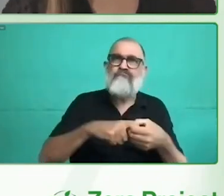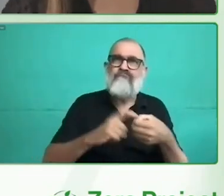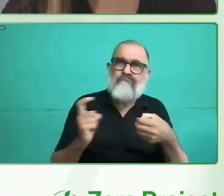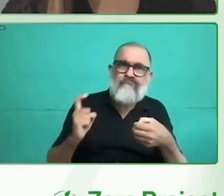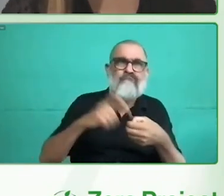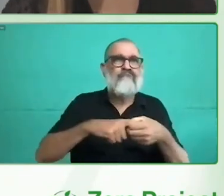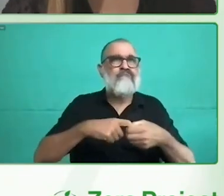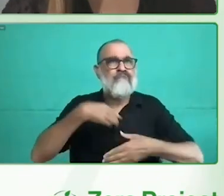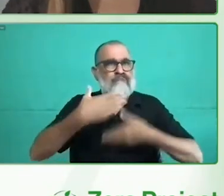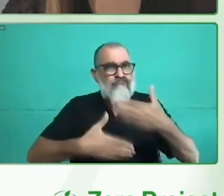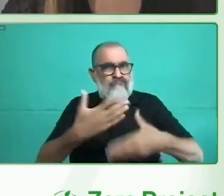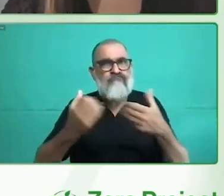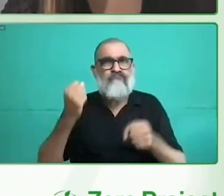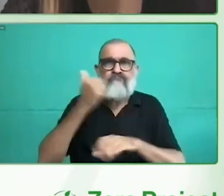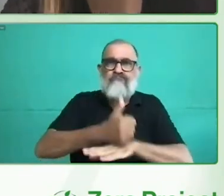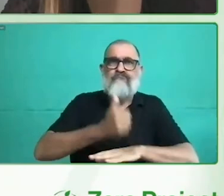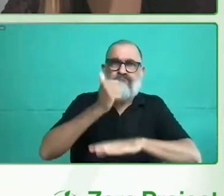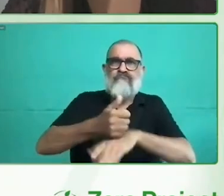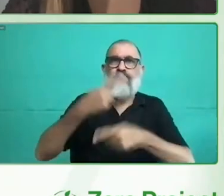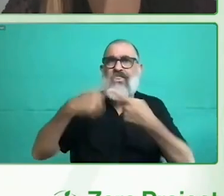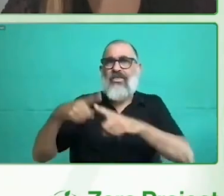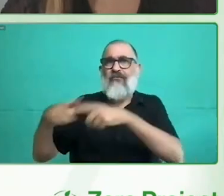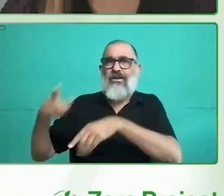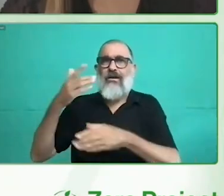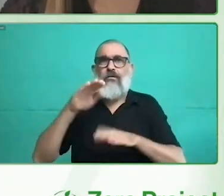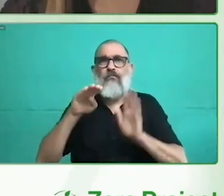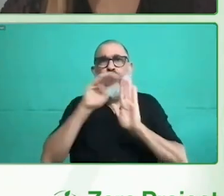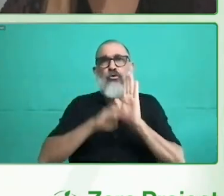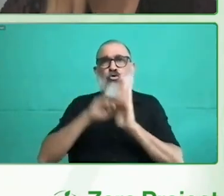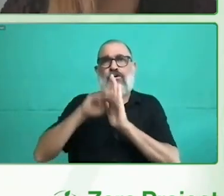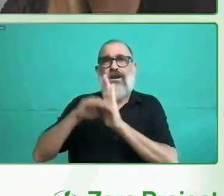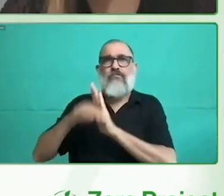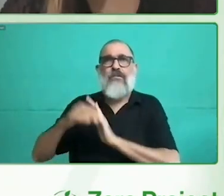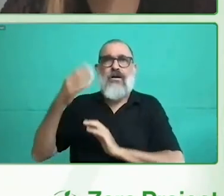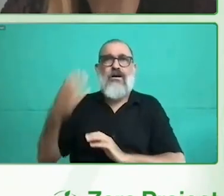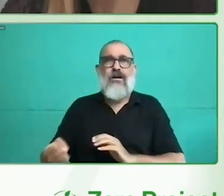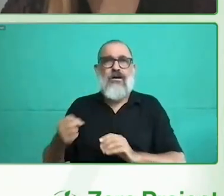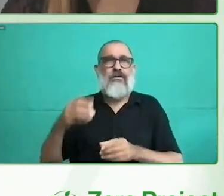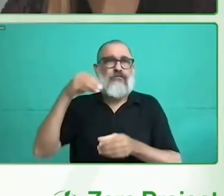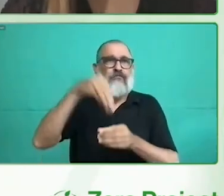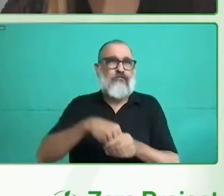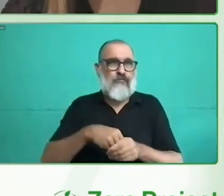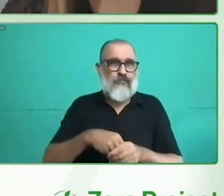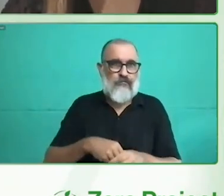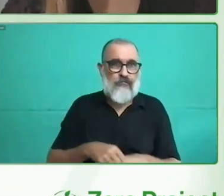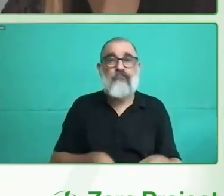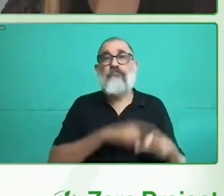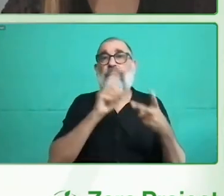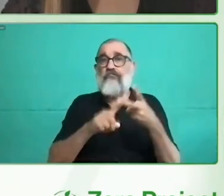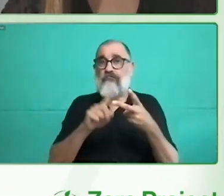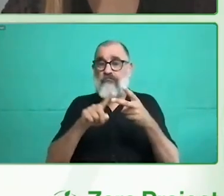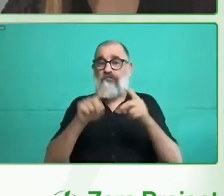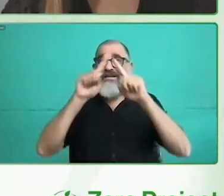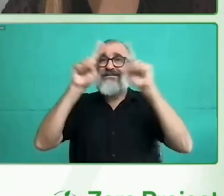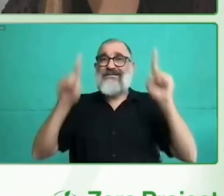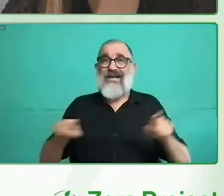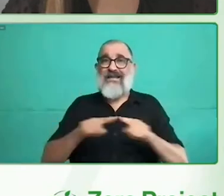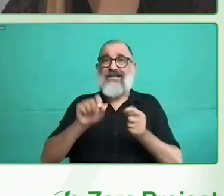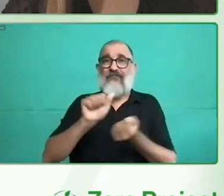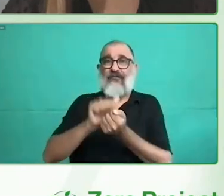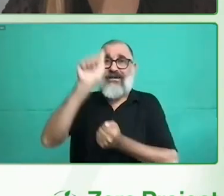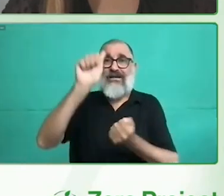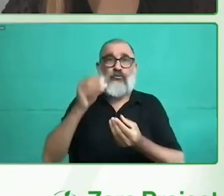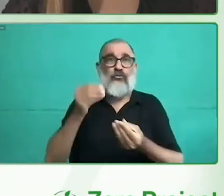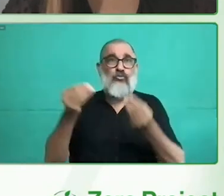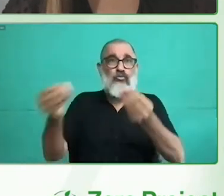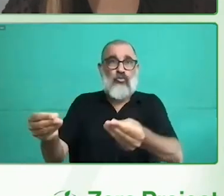mirada de generar emprendimientos familiares, no es menos cierto que creemos que estas herramientas pueden llegar a ser útiles